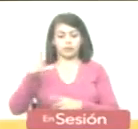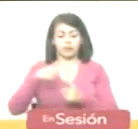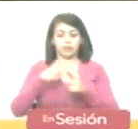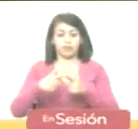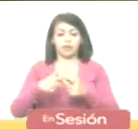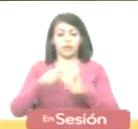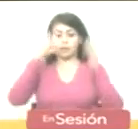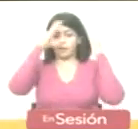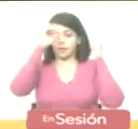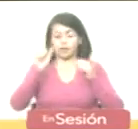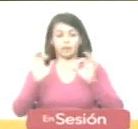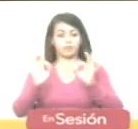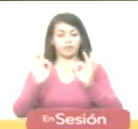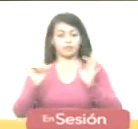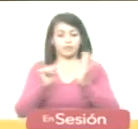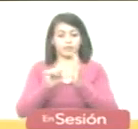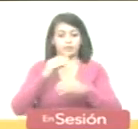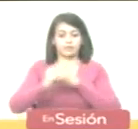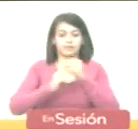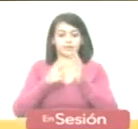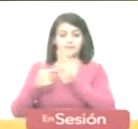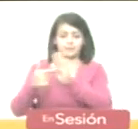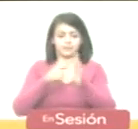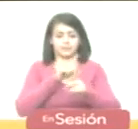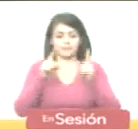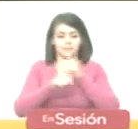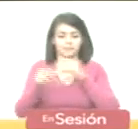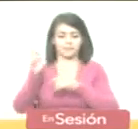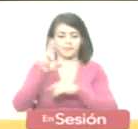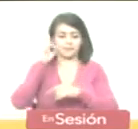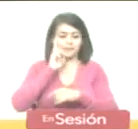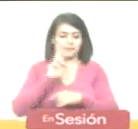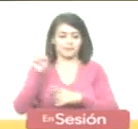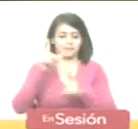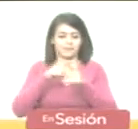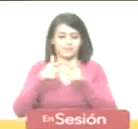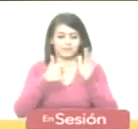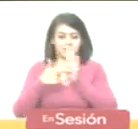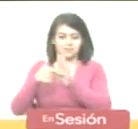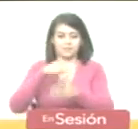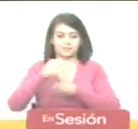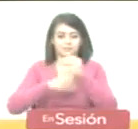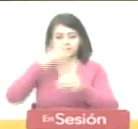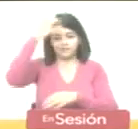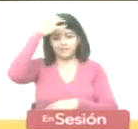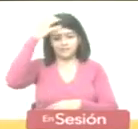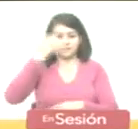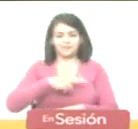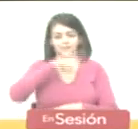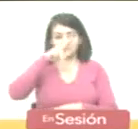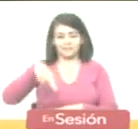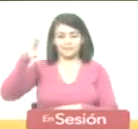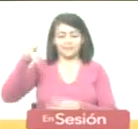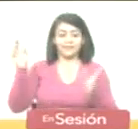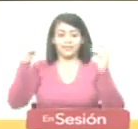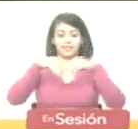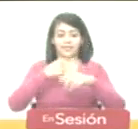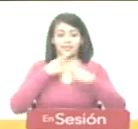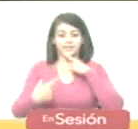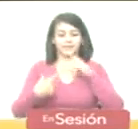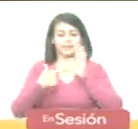como embajador extraordinario y plenipotenciario de la República Bolivariana de Venezuela ante el Reino de Noruega, de conformidad